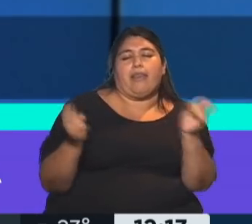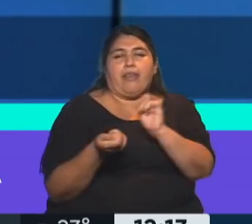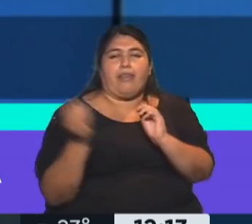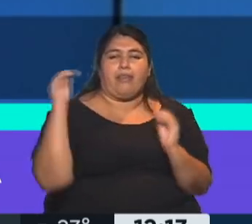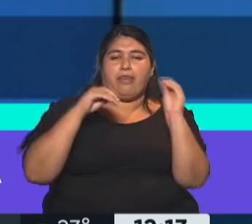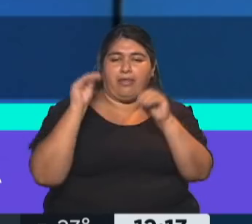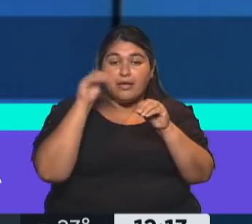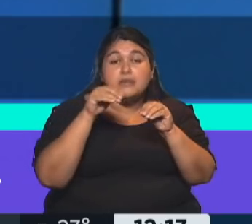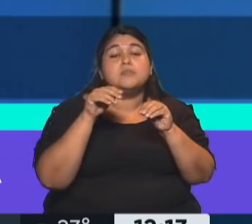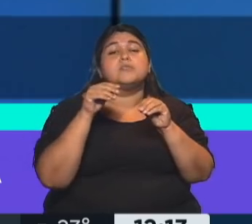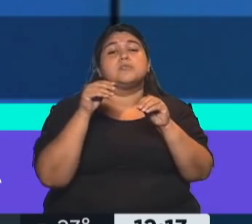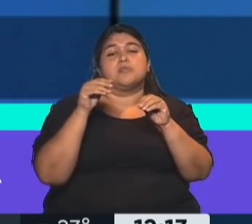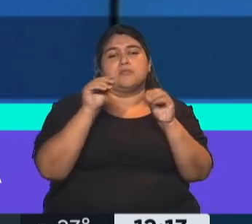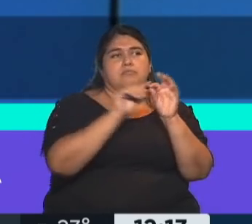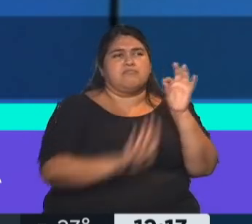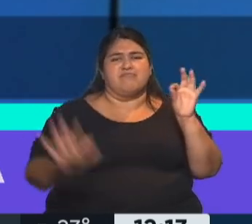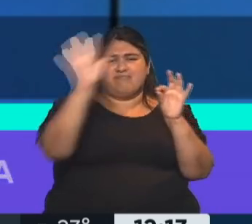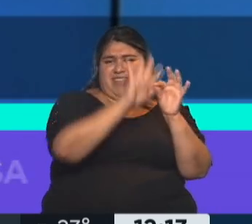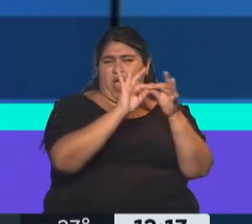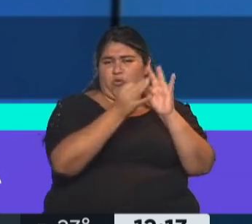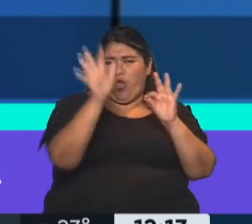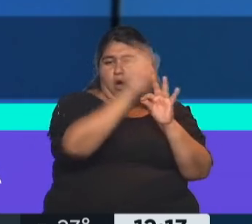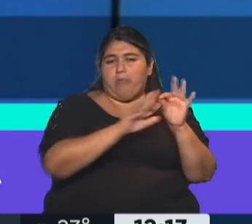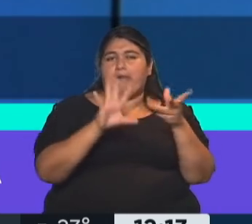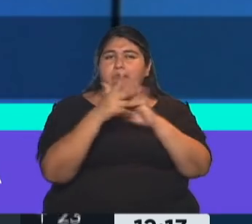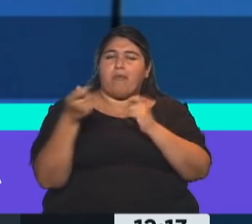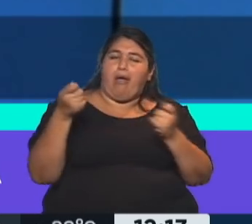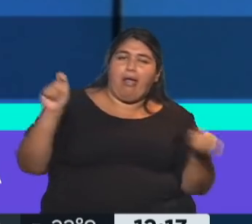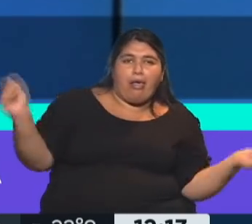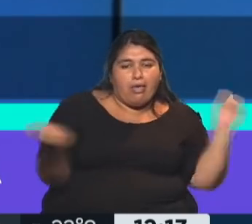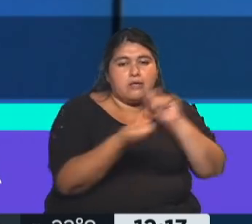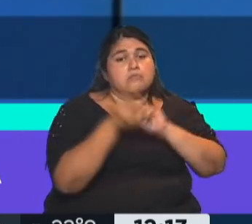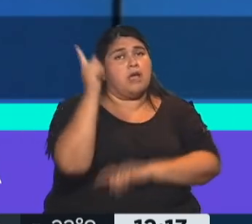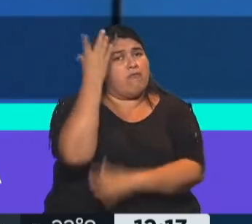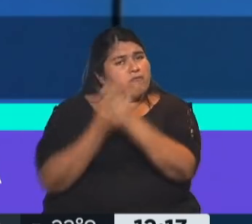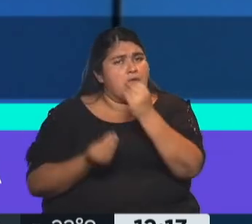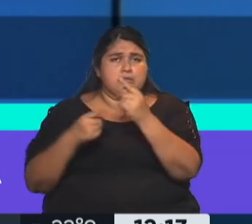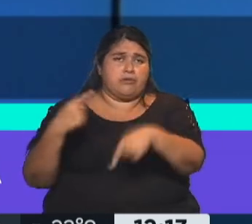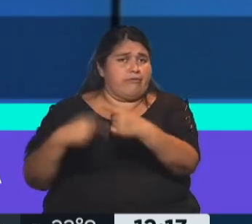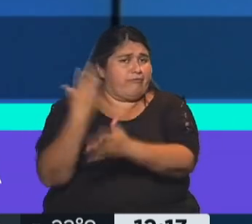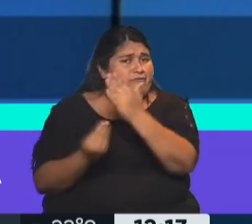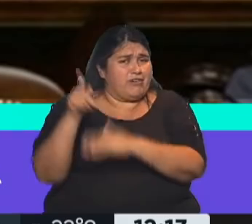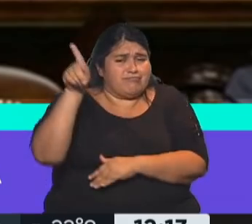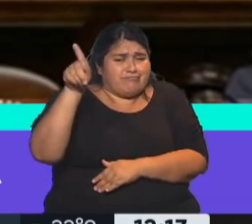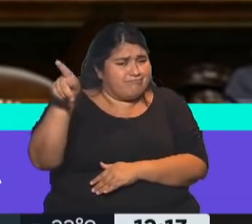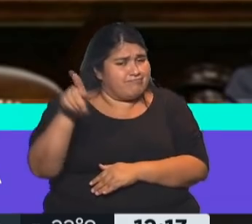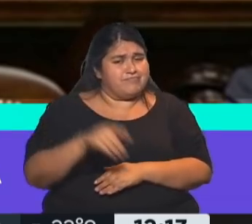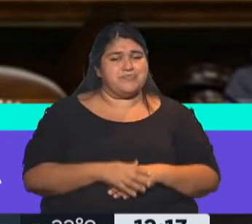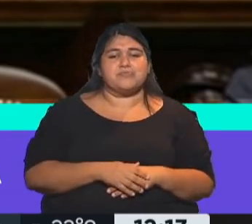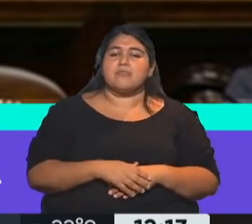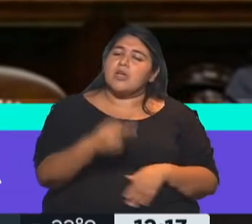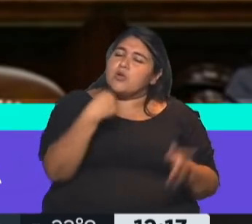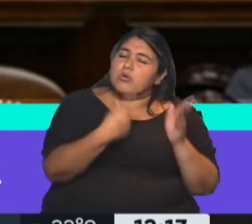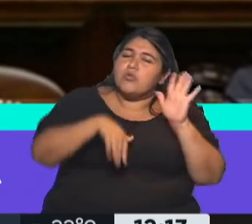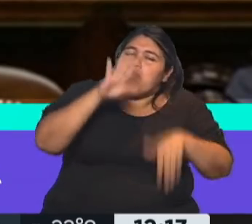to redraw the maps of Europe by force. He must and he will fail. La nostra priorità